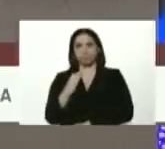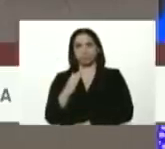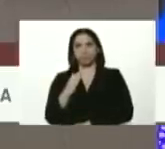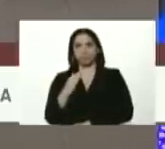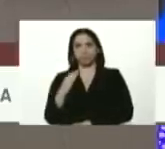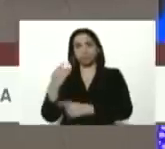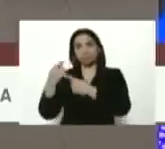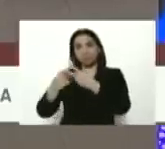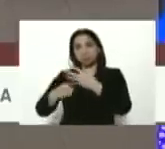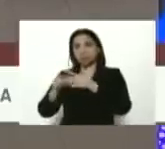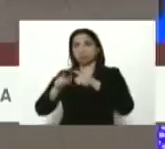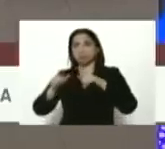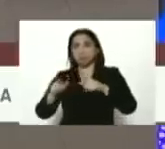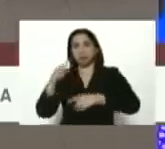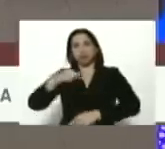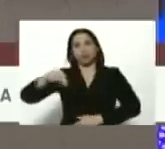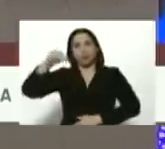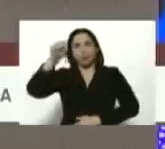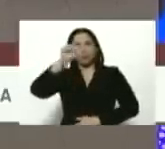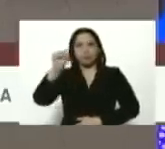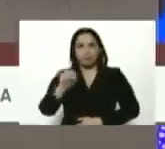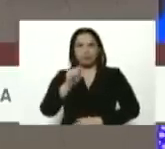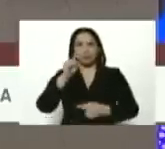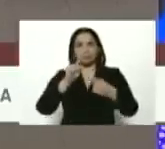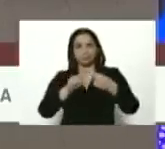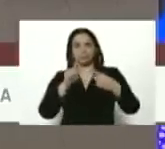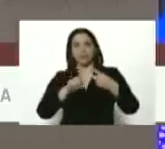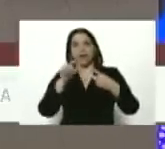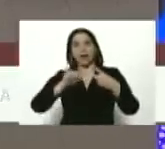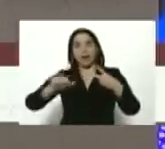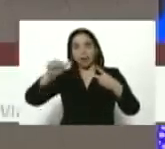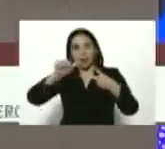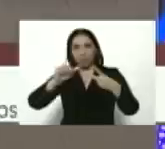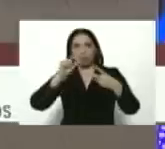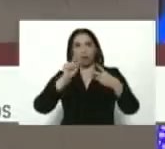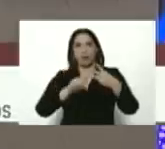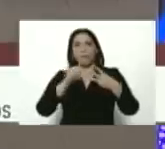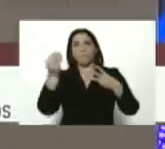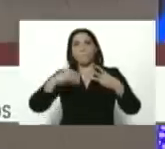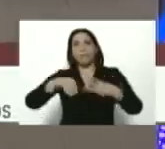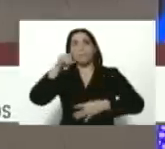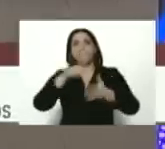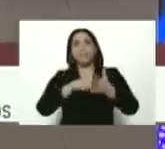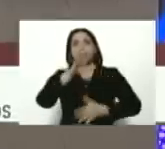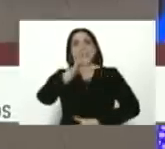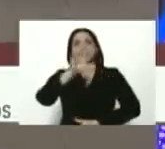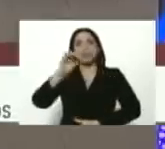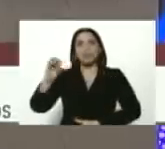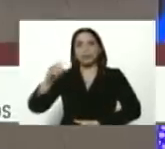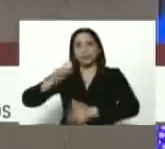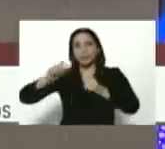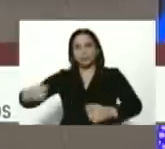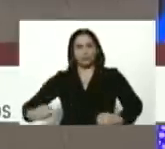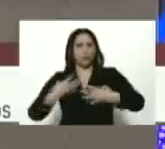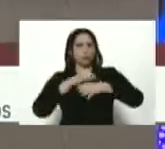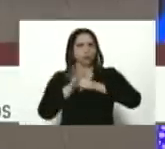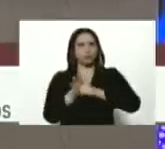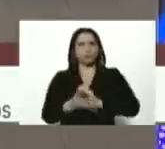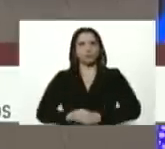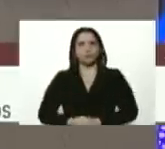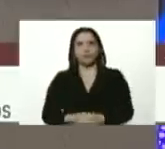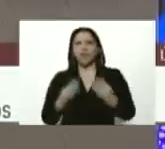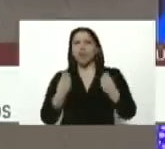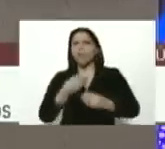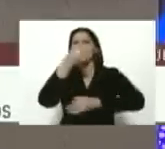zona, desde el norte de Santander, desde Arauca, desde Guajira, más de 1.500 personas infectadas por COVID-19. ¿Cómo